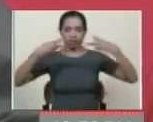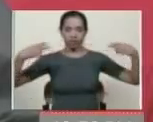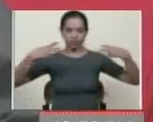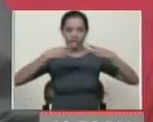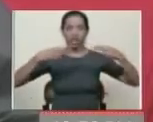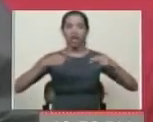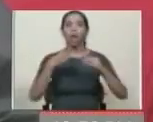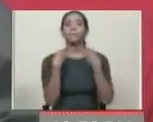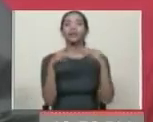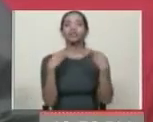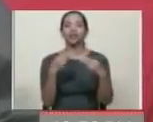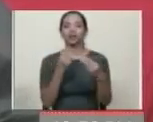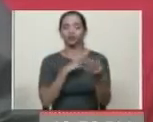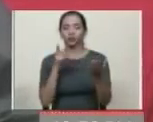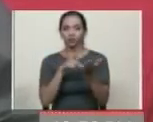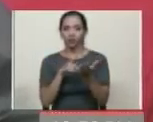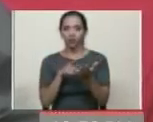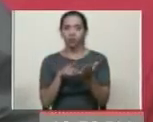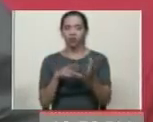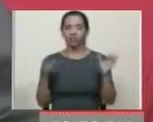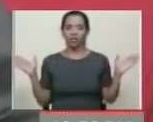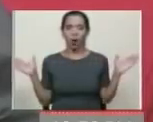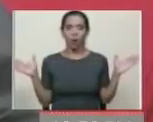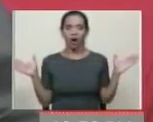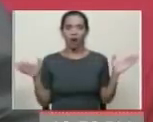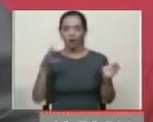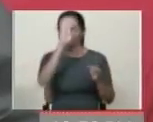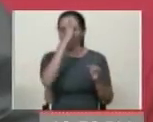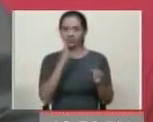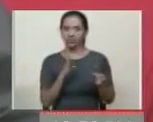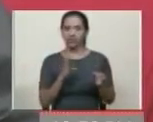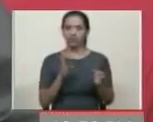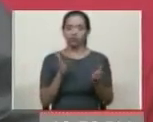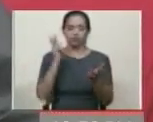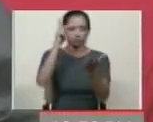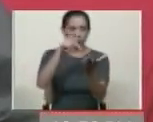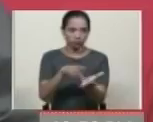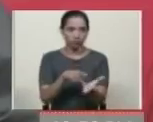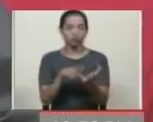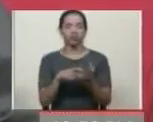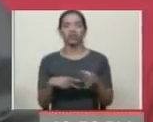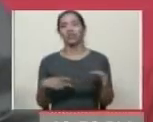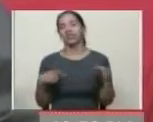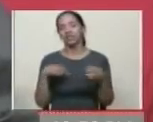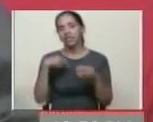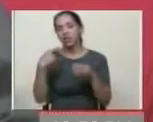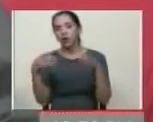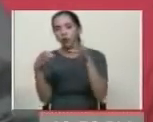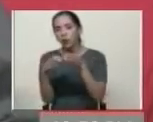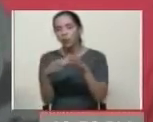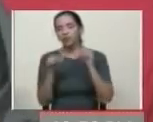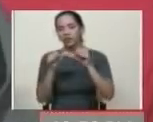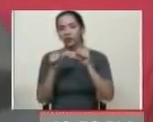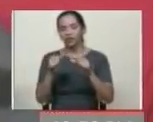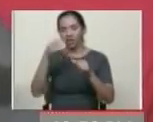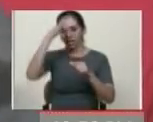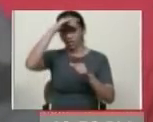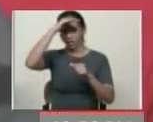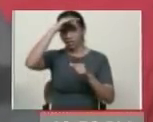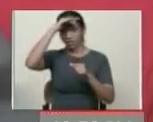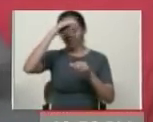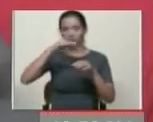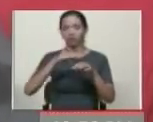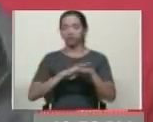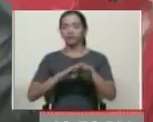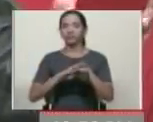Paulo, y pasamos por un momento un tema donde estaban los seguidores de Bolsonaro. Pasé por ahí y